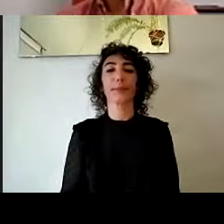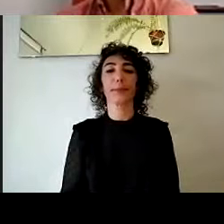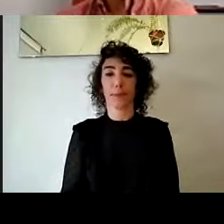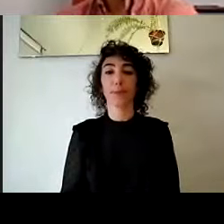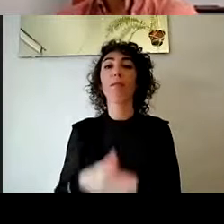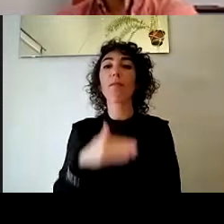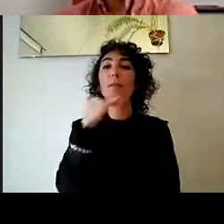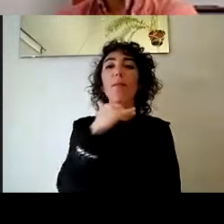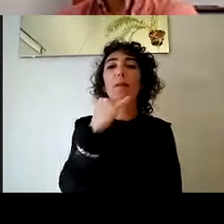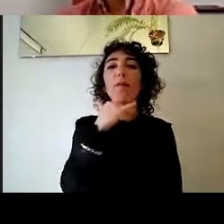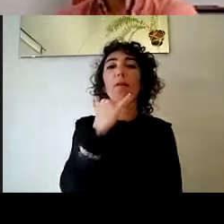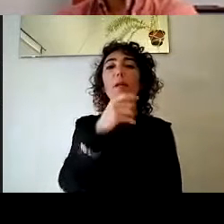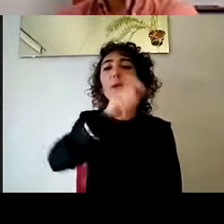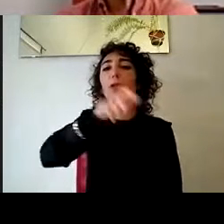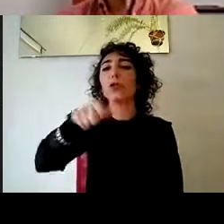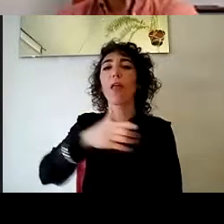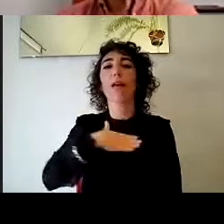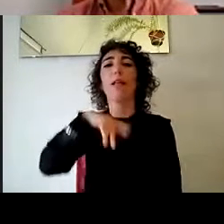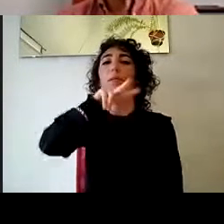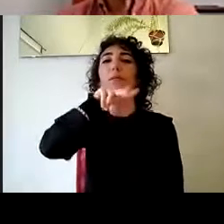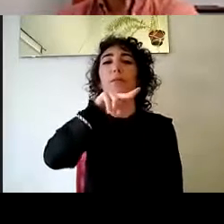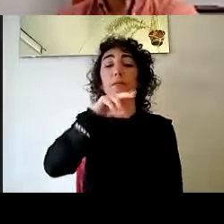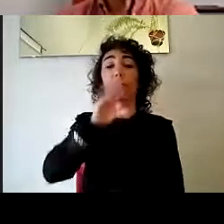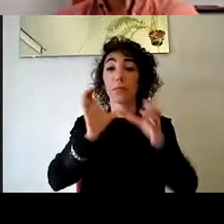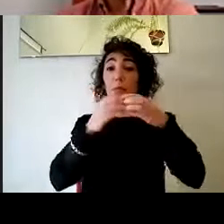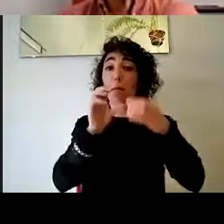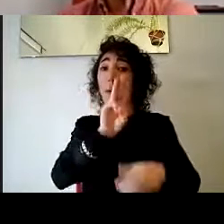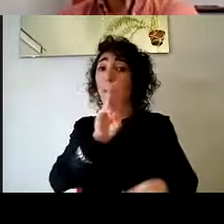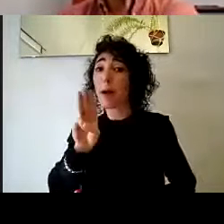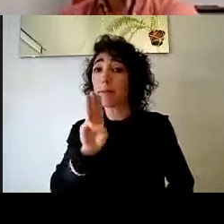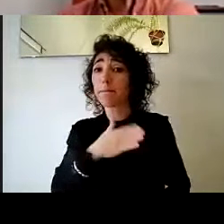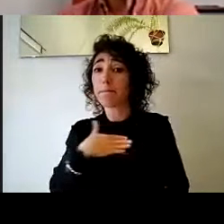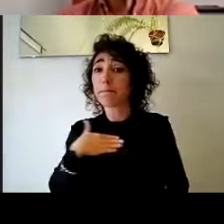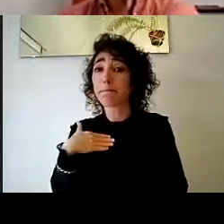¿Alguna que otra intervención, Partido Popular?